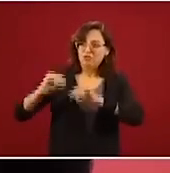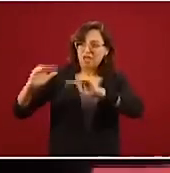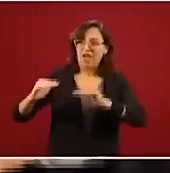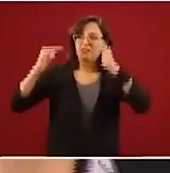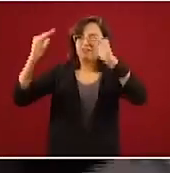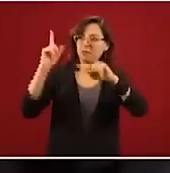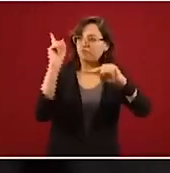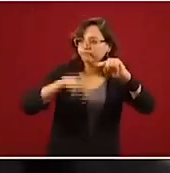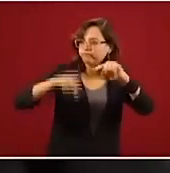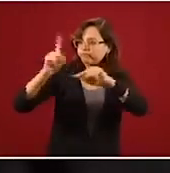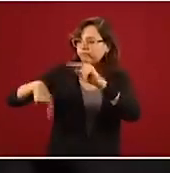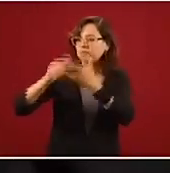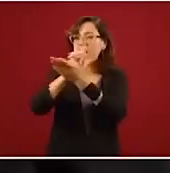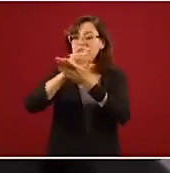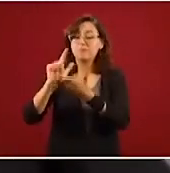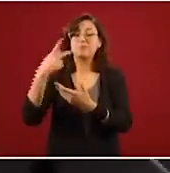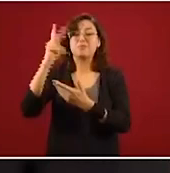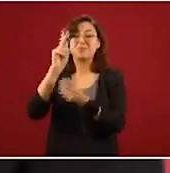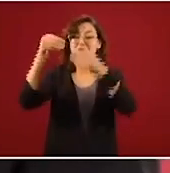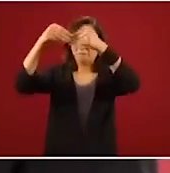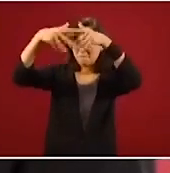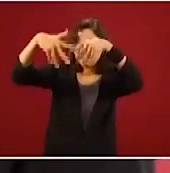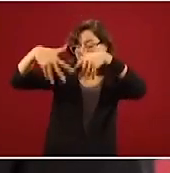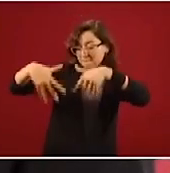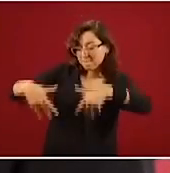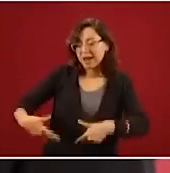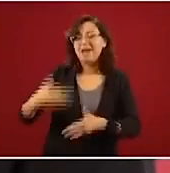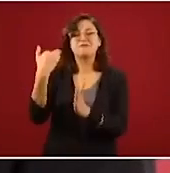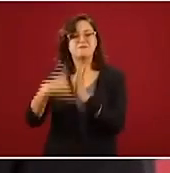falta ir limpiando